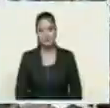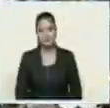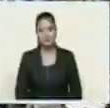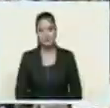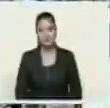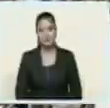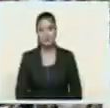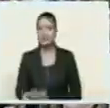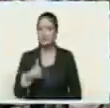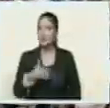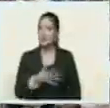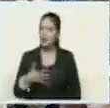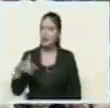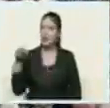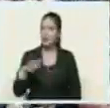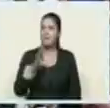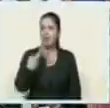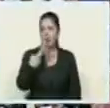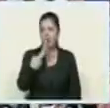quiero que marinas